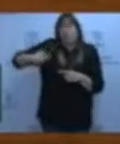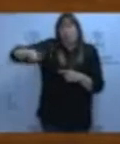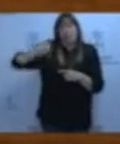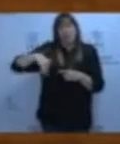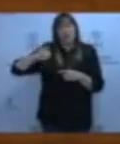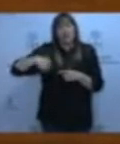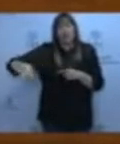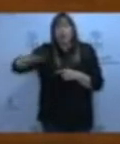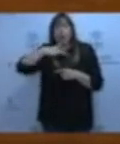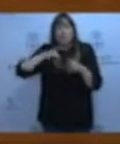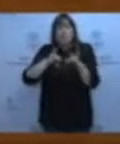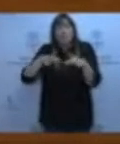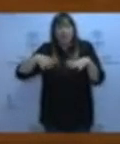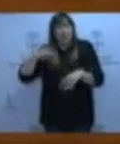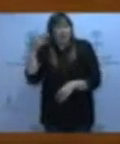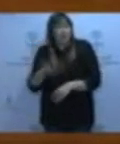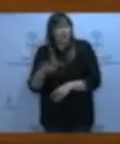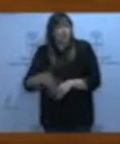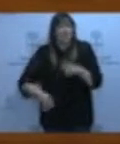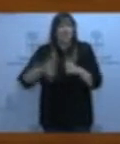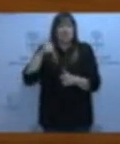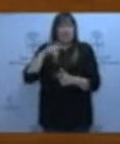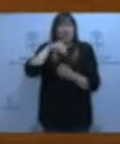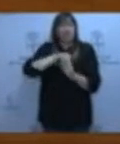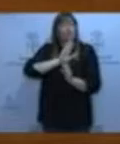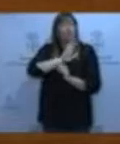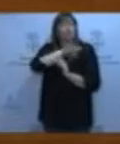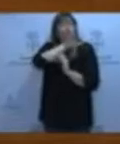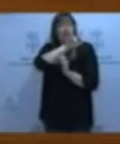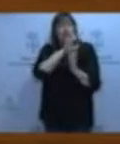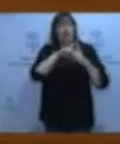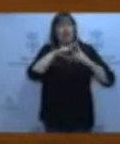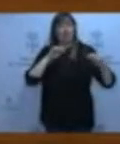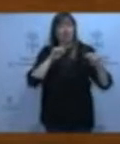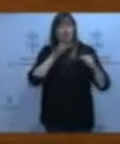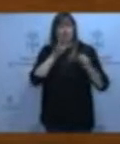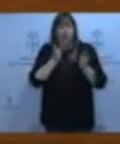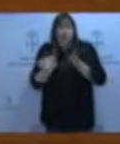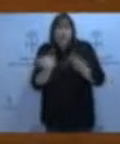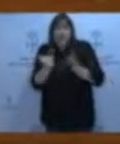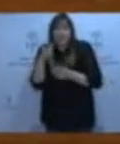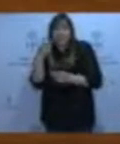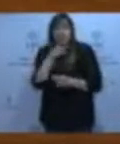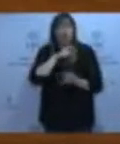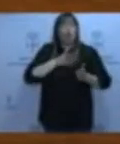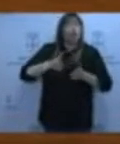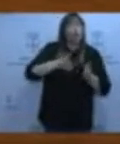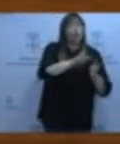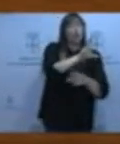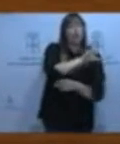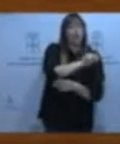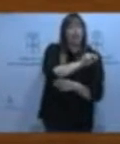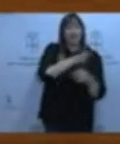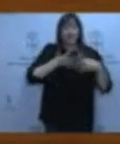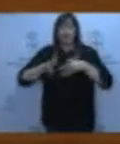enclaves mágicos más importantes de la montaña asturiana, por el que pasan dos vías emblemáticas, la Ruta de la Plata y el Camino de Santiago. Es